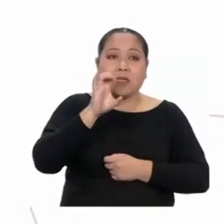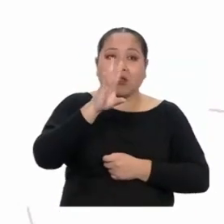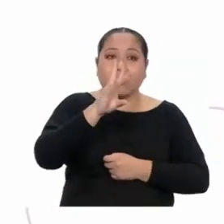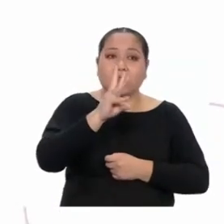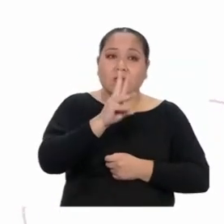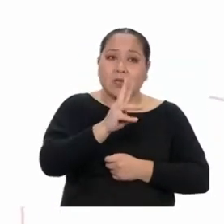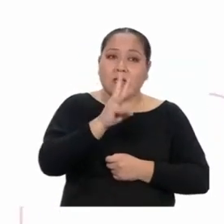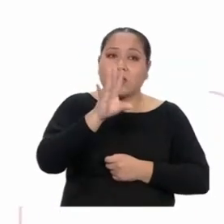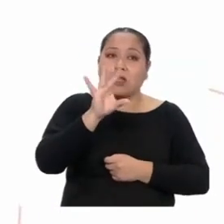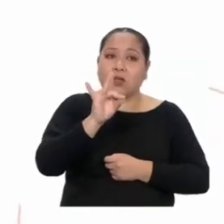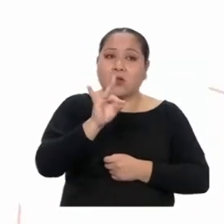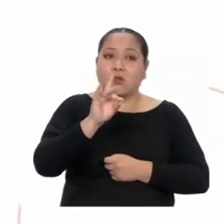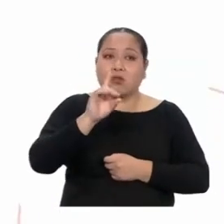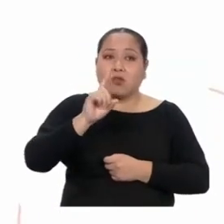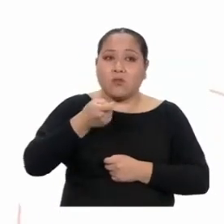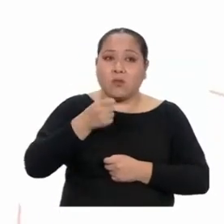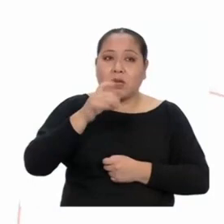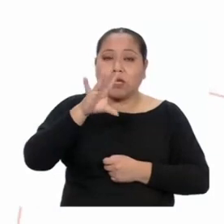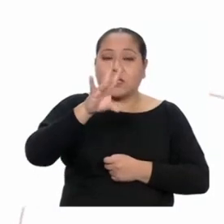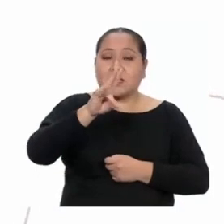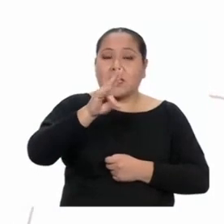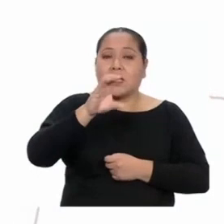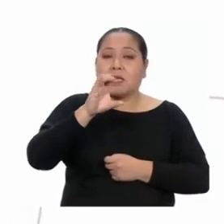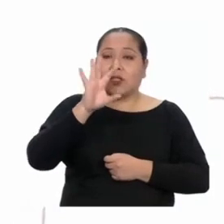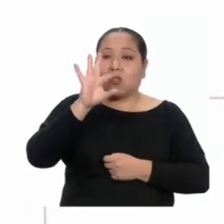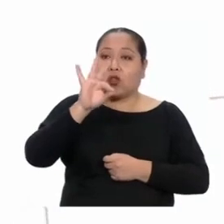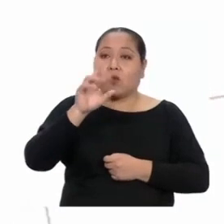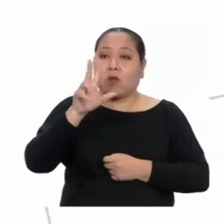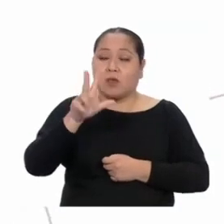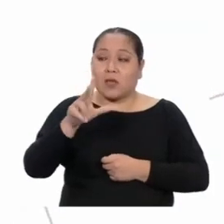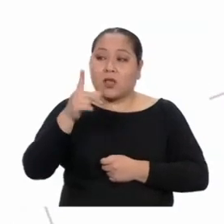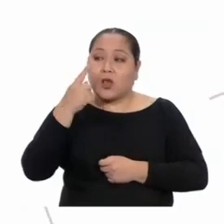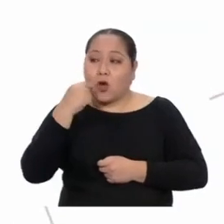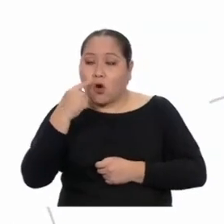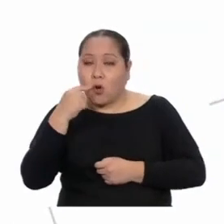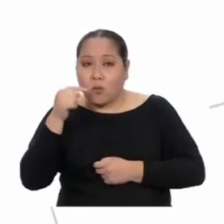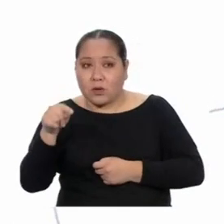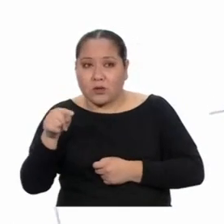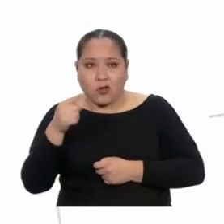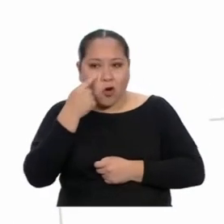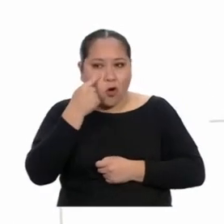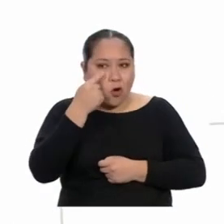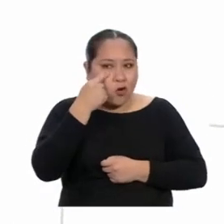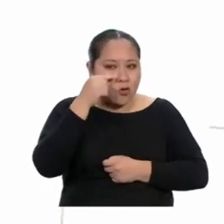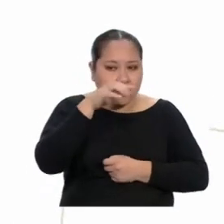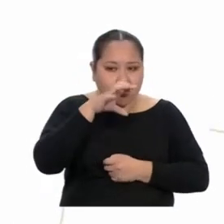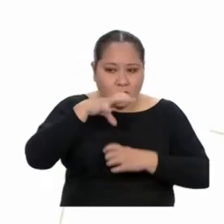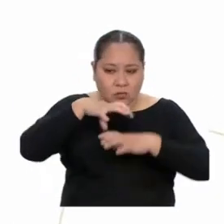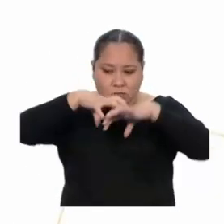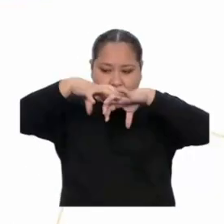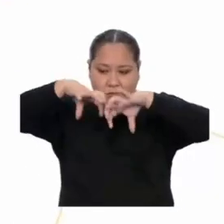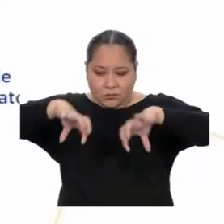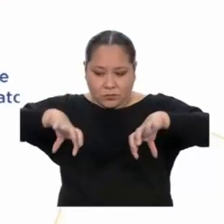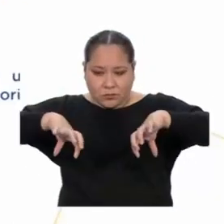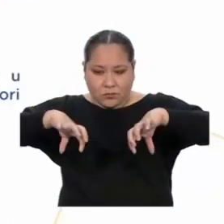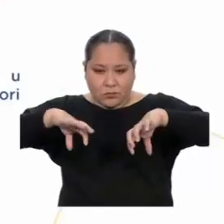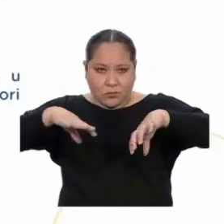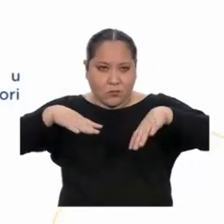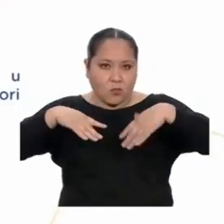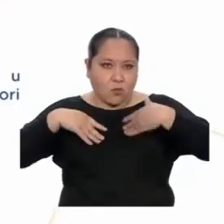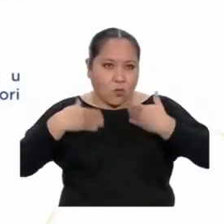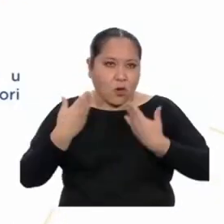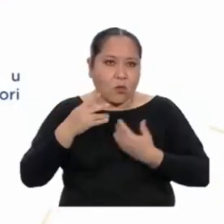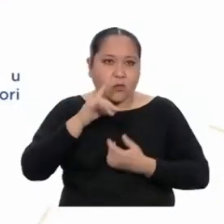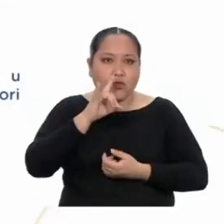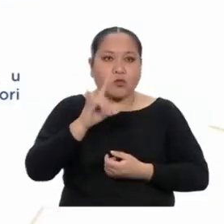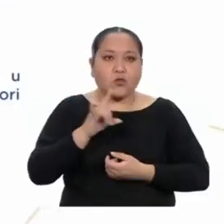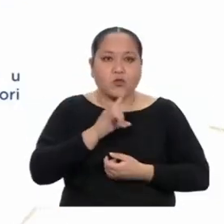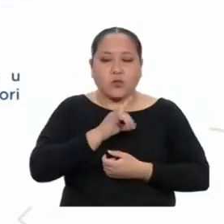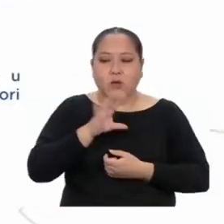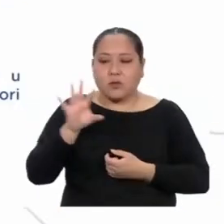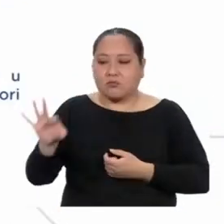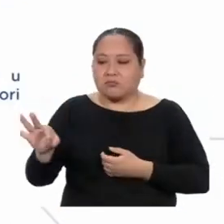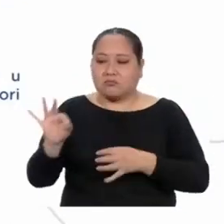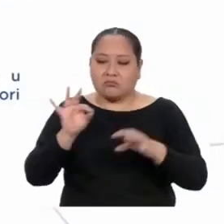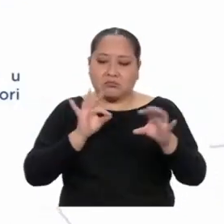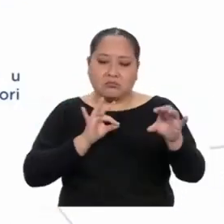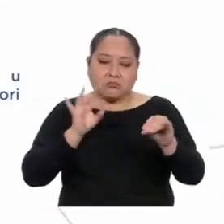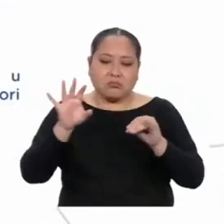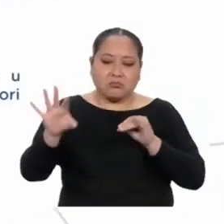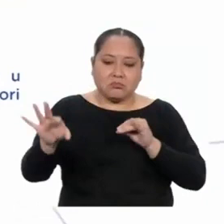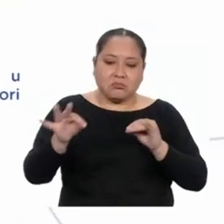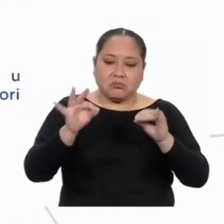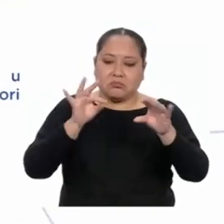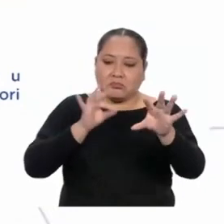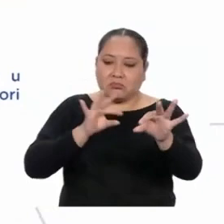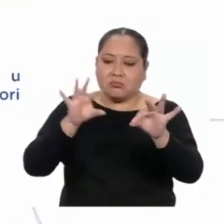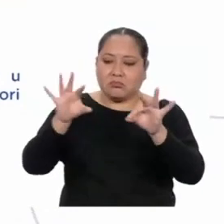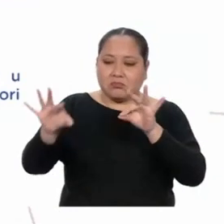15.368.793 son hombres. Y ya, conociendo estos dos estratos, podemos aplicar un muestreo aleatorio simple en